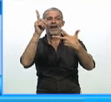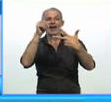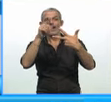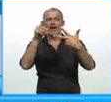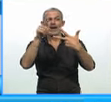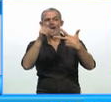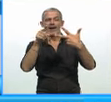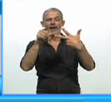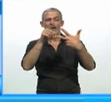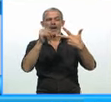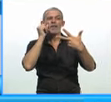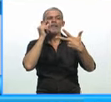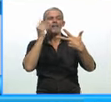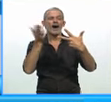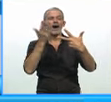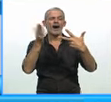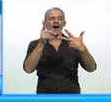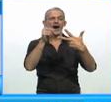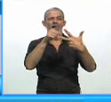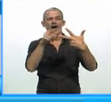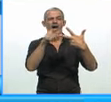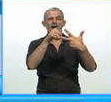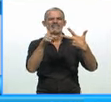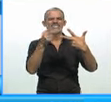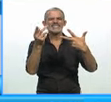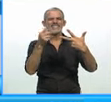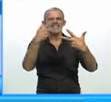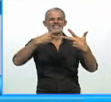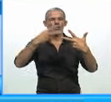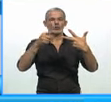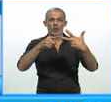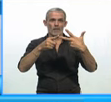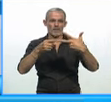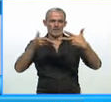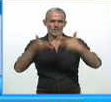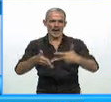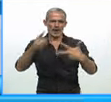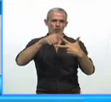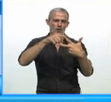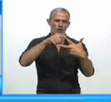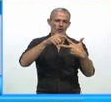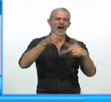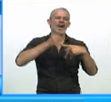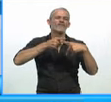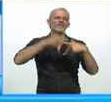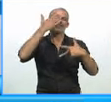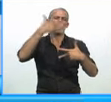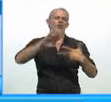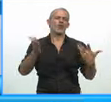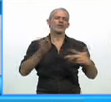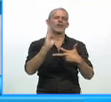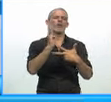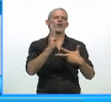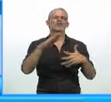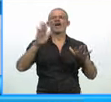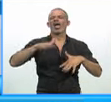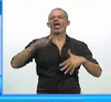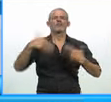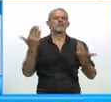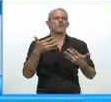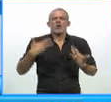¿Para él o para mí? Para vos, para vos. La plata, que me hunda el barco, y el bronce, la fiesta. El bronce, la fiesta. Esa es la que